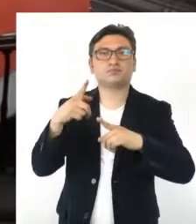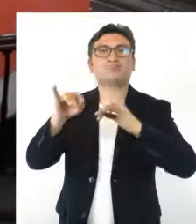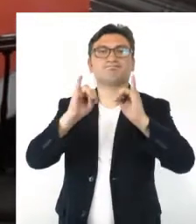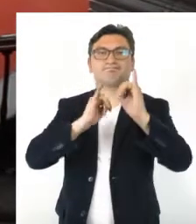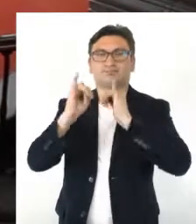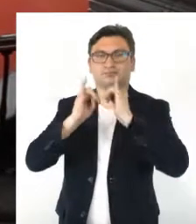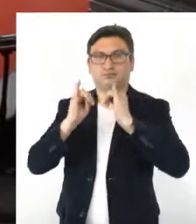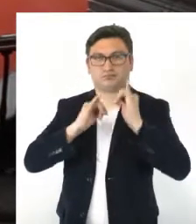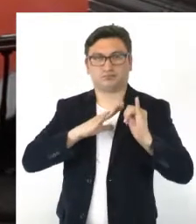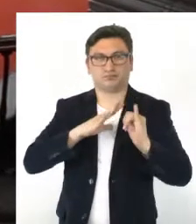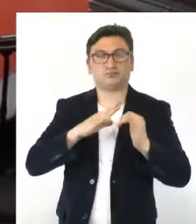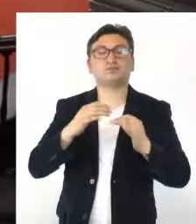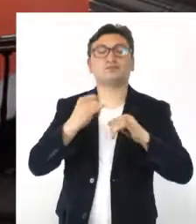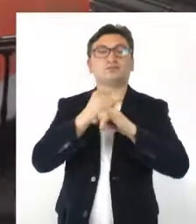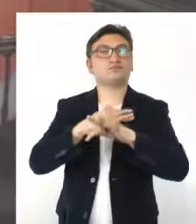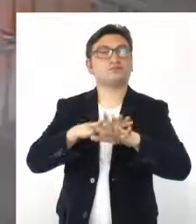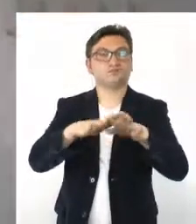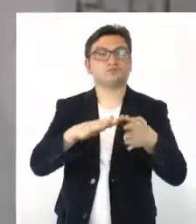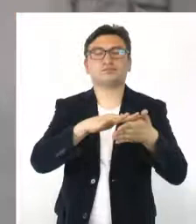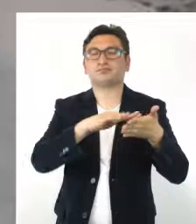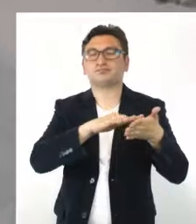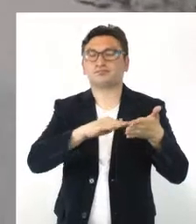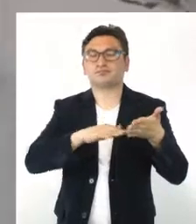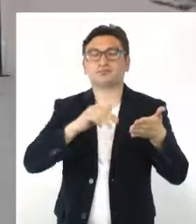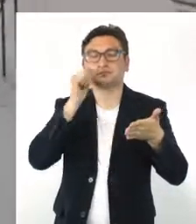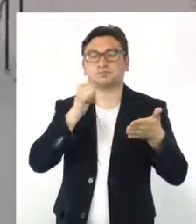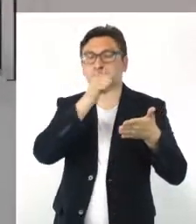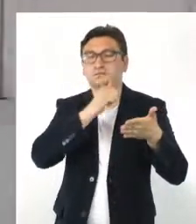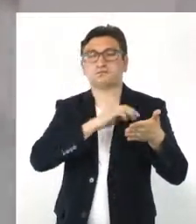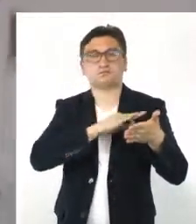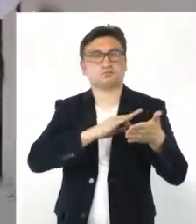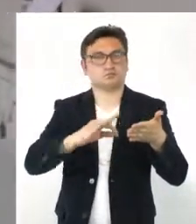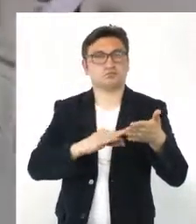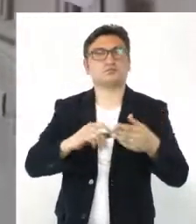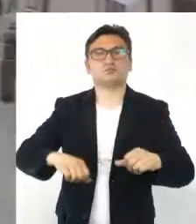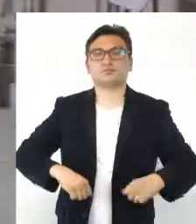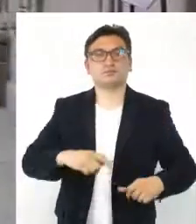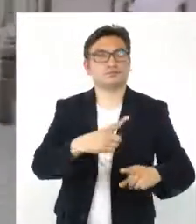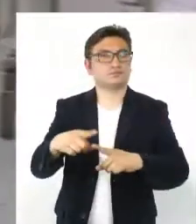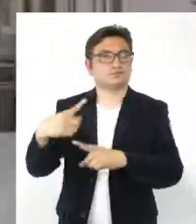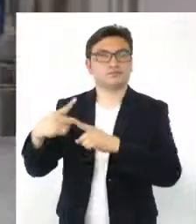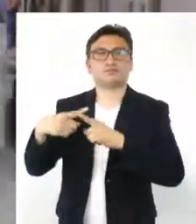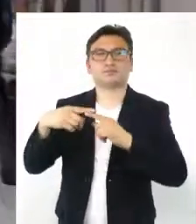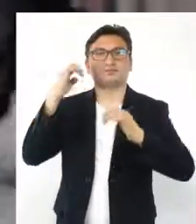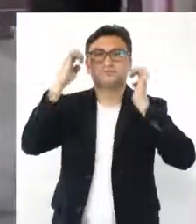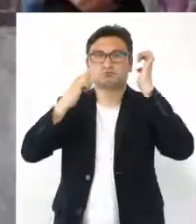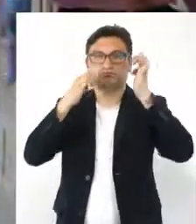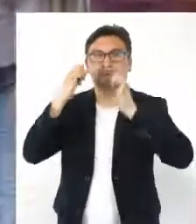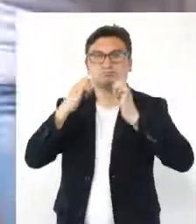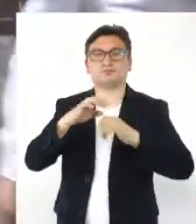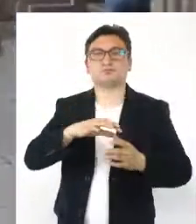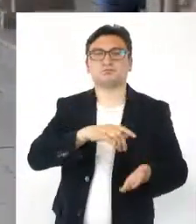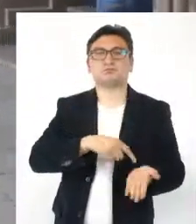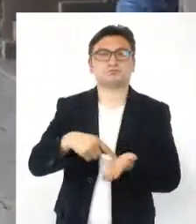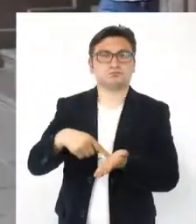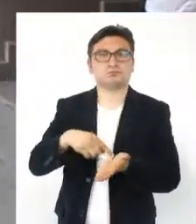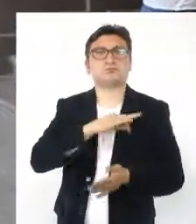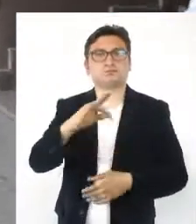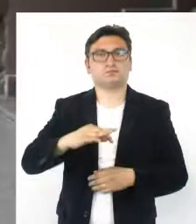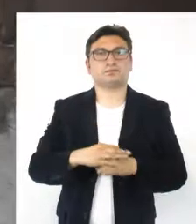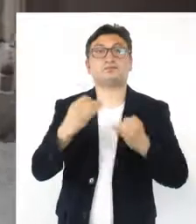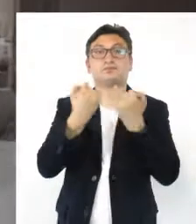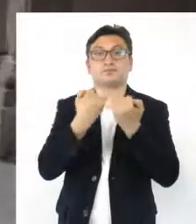a lengua de señas mexicana, información en braille y otros recursos didácticos de las exposiciones permanentes.